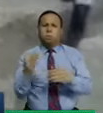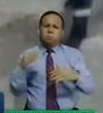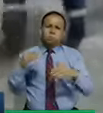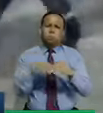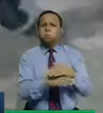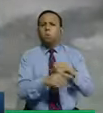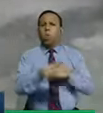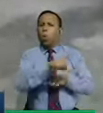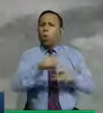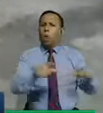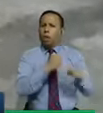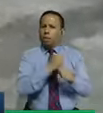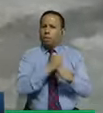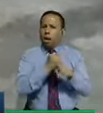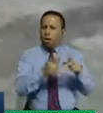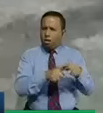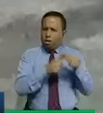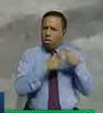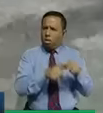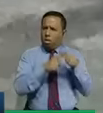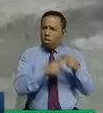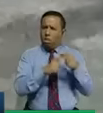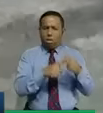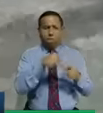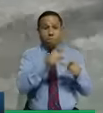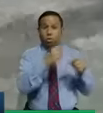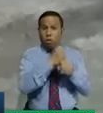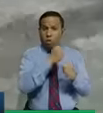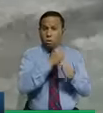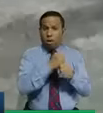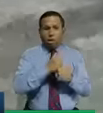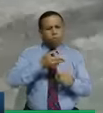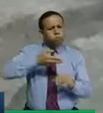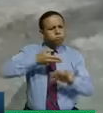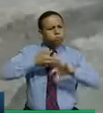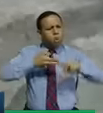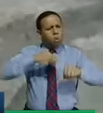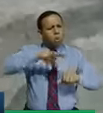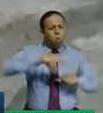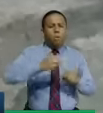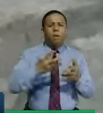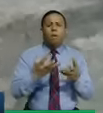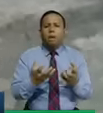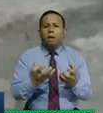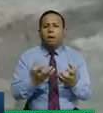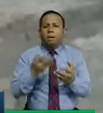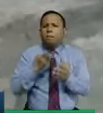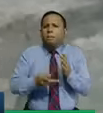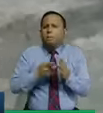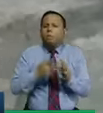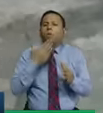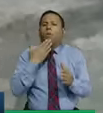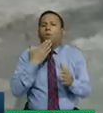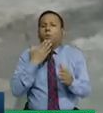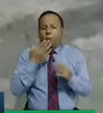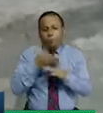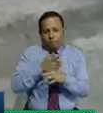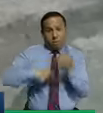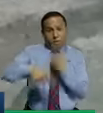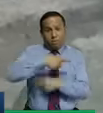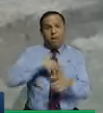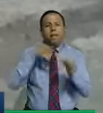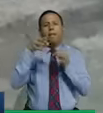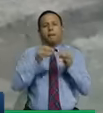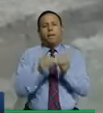taller mecánico para asaltar a los trabajadores. ¿Cuál fue el desenlace de esta historia? Se lo contamos al volver de esta